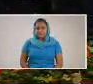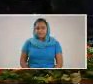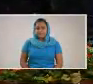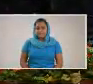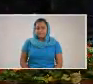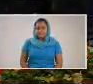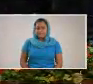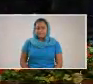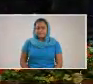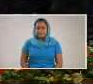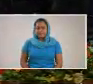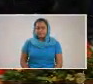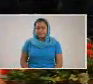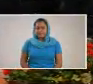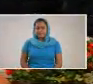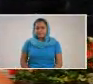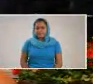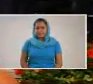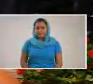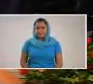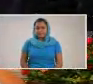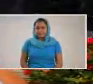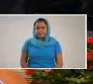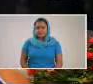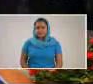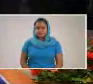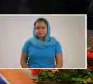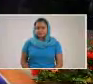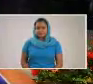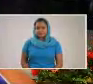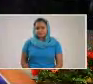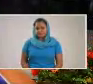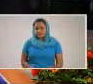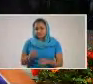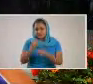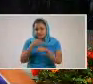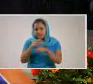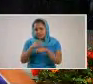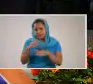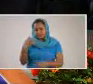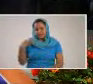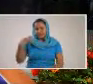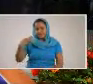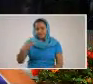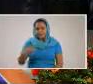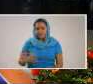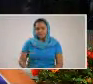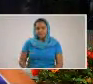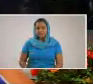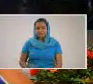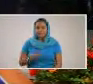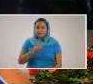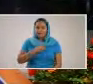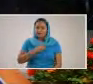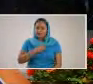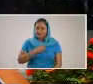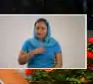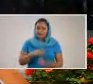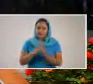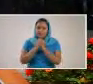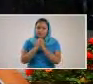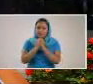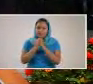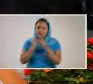atender a quien pueda venir con esa necesidad. Yo quisiera orar por usted,